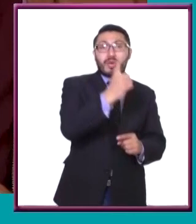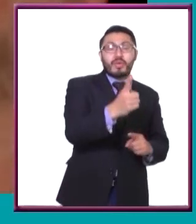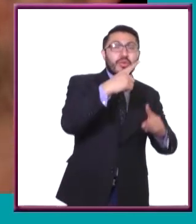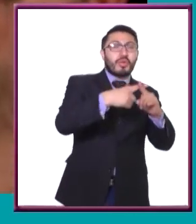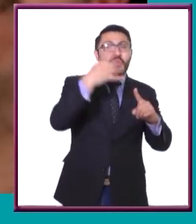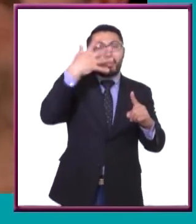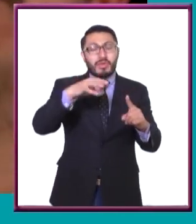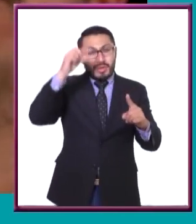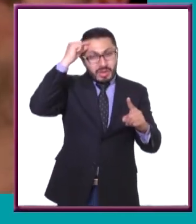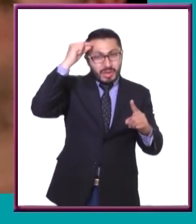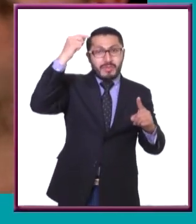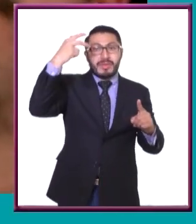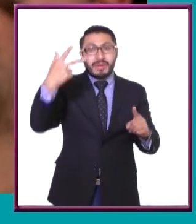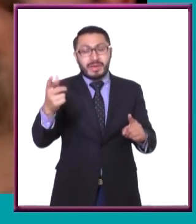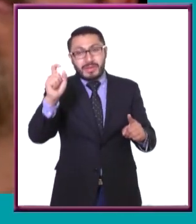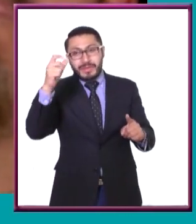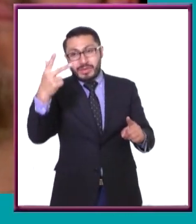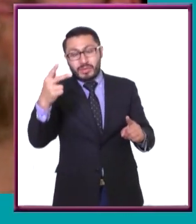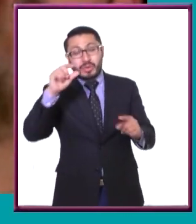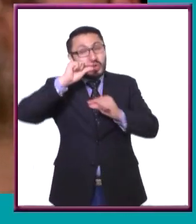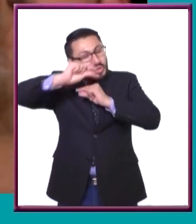la 28 átomos.